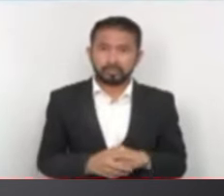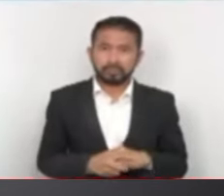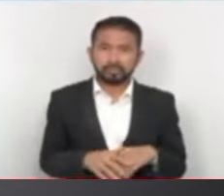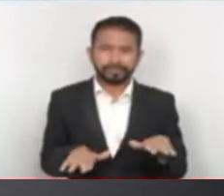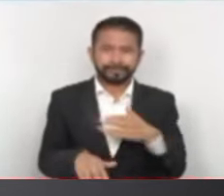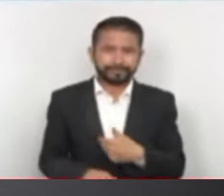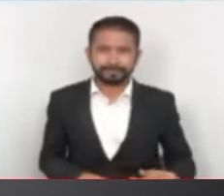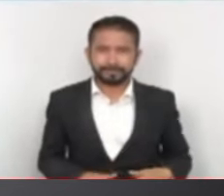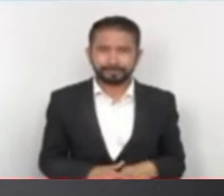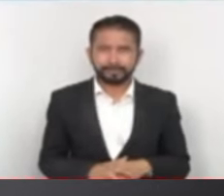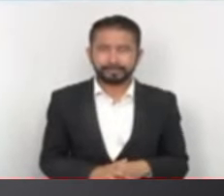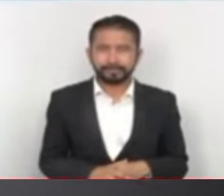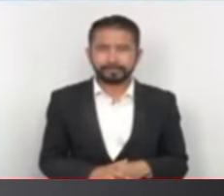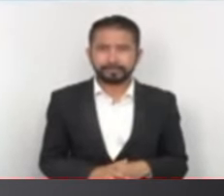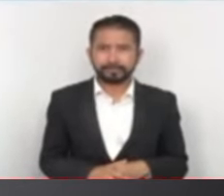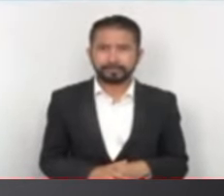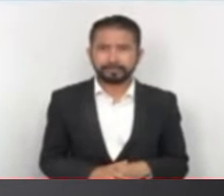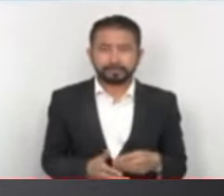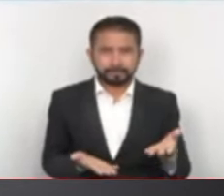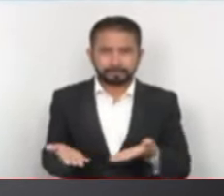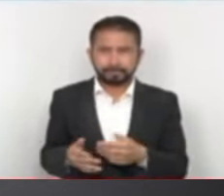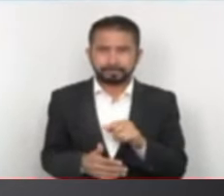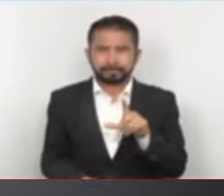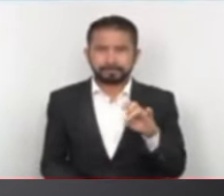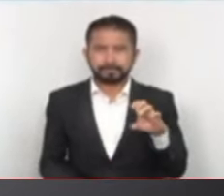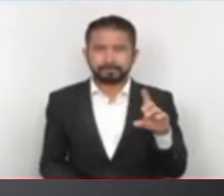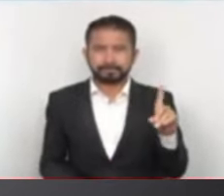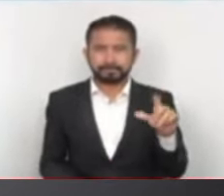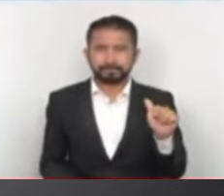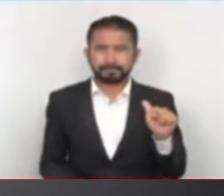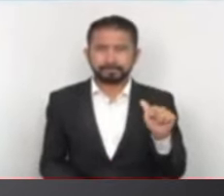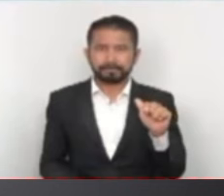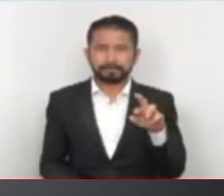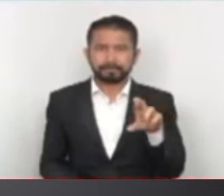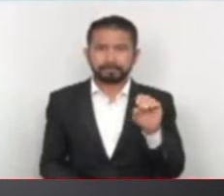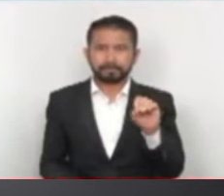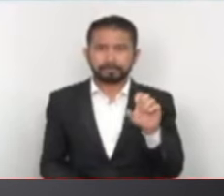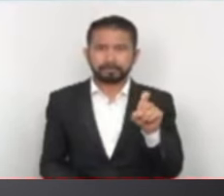Gracias, presidente. Bienvenida, licenciada Roxana Soriano.